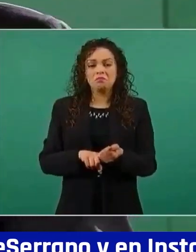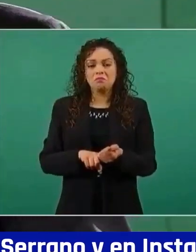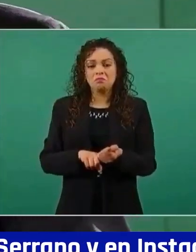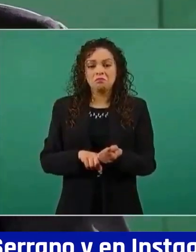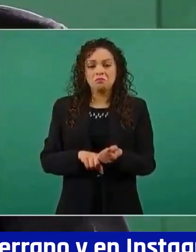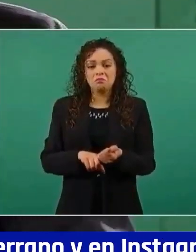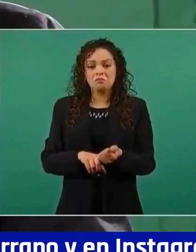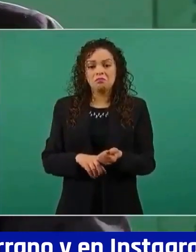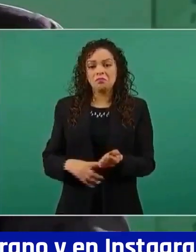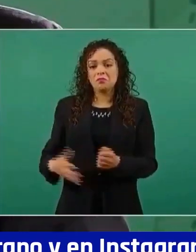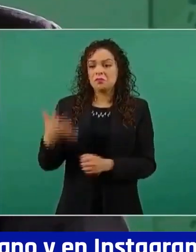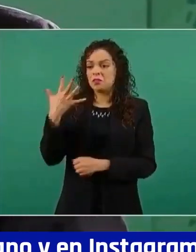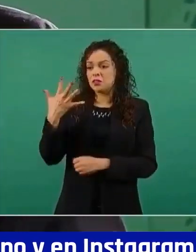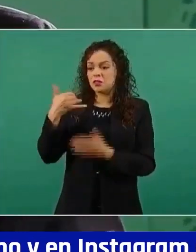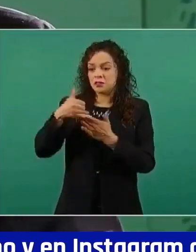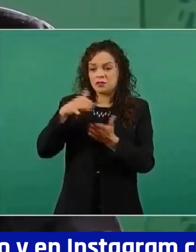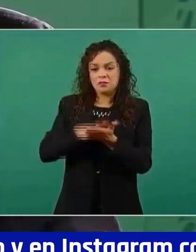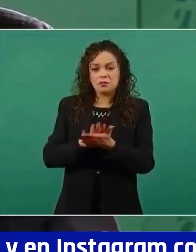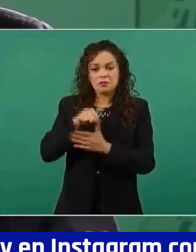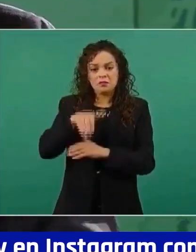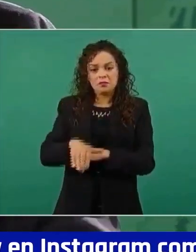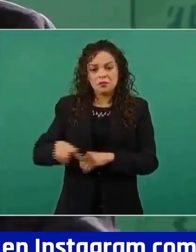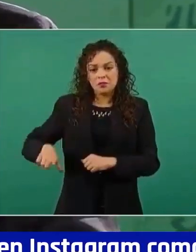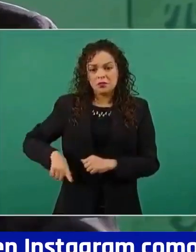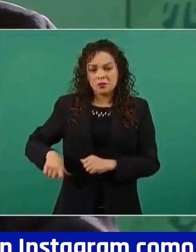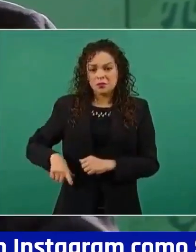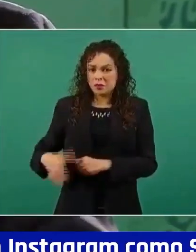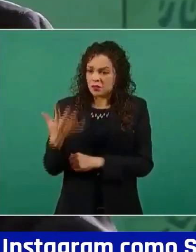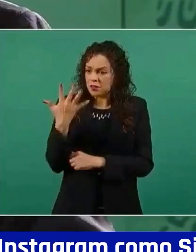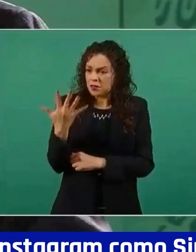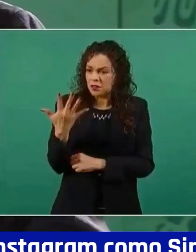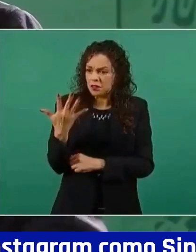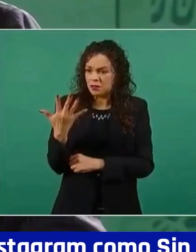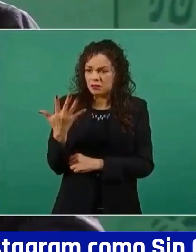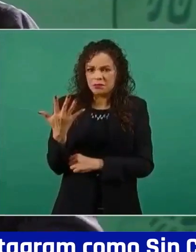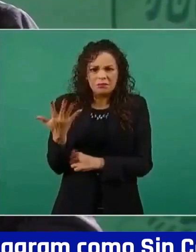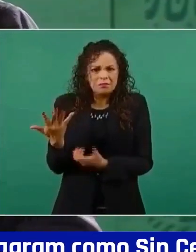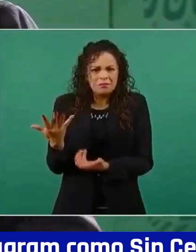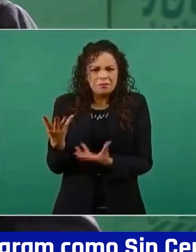5 imprentas en el gobierno, 5.